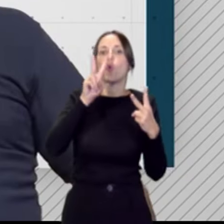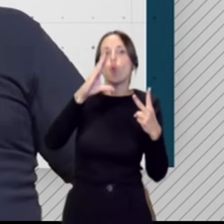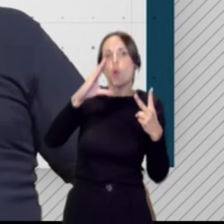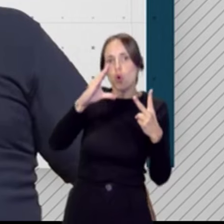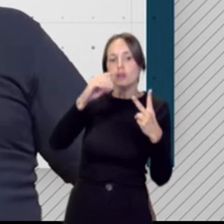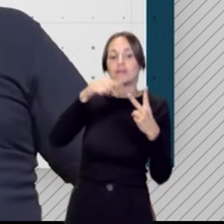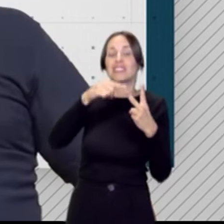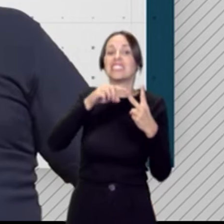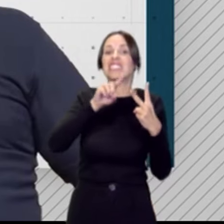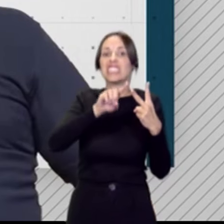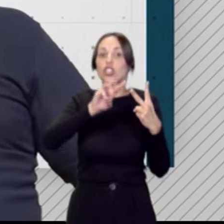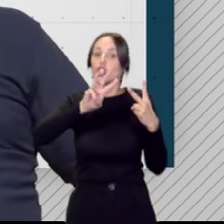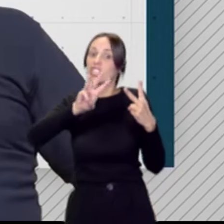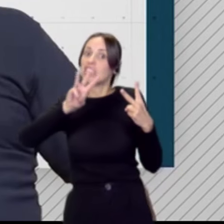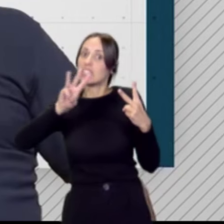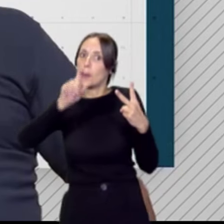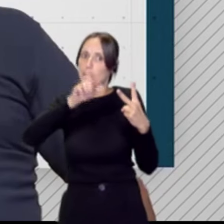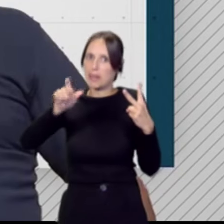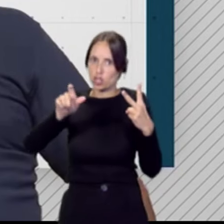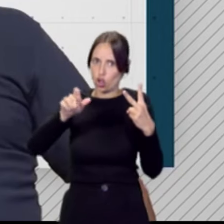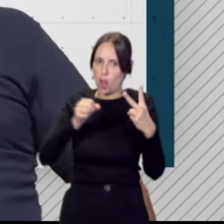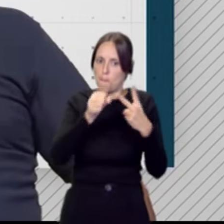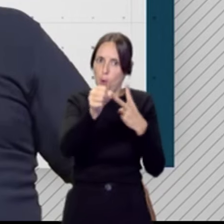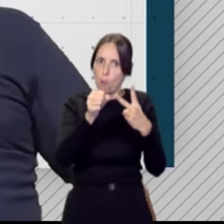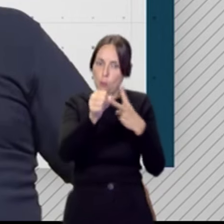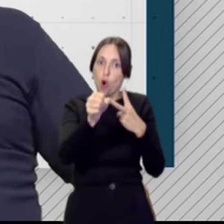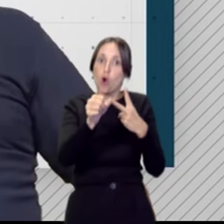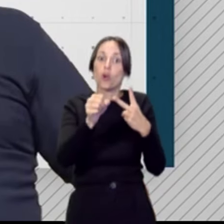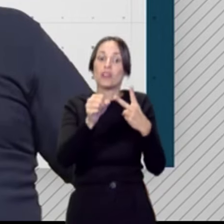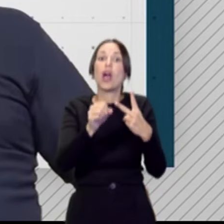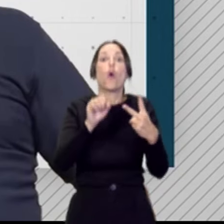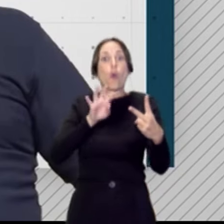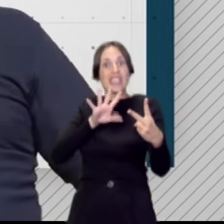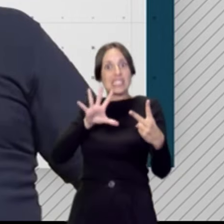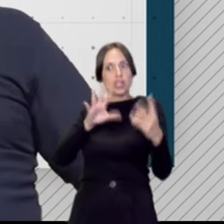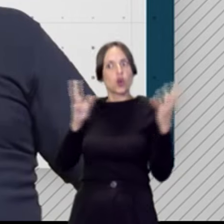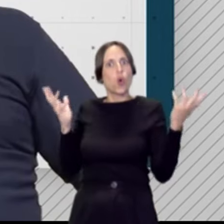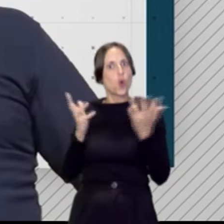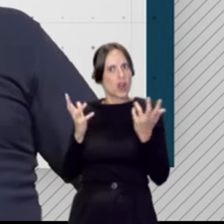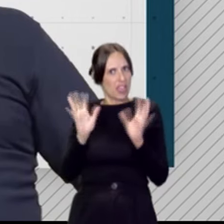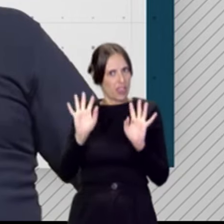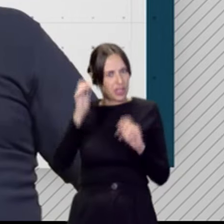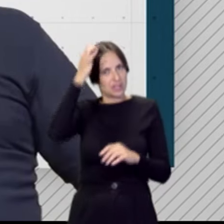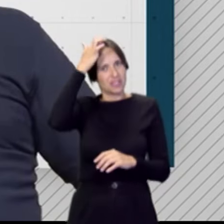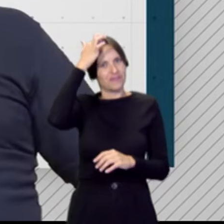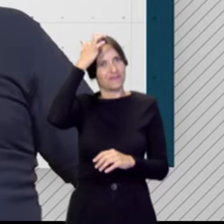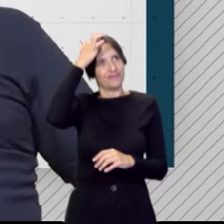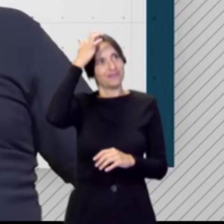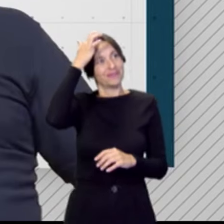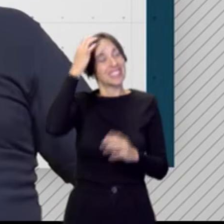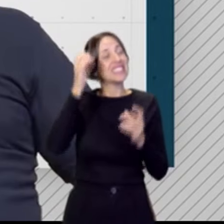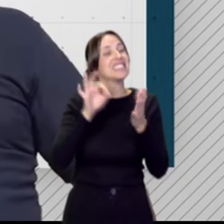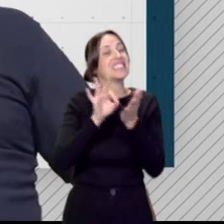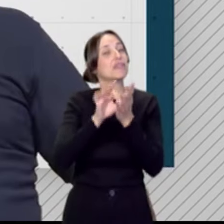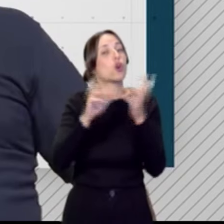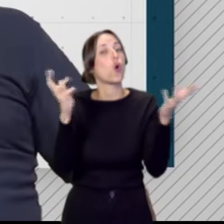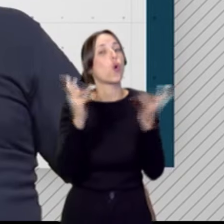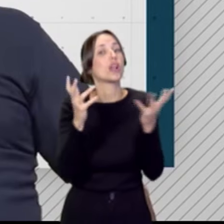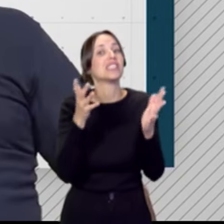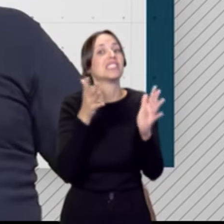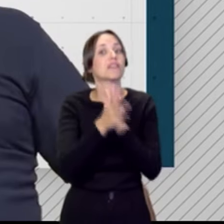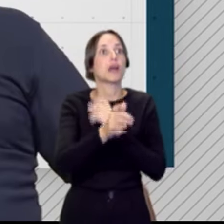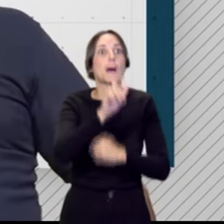133 pacientes, 45 de ellos en el servicio de urgencia. Estamos hablando, cuando hablamos de servicio de urgencia, gente que está